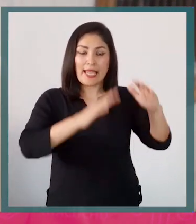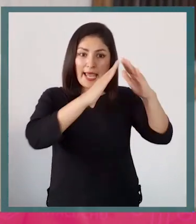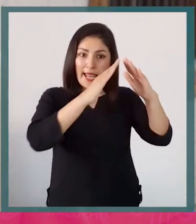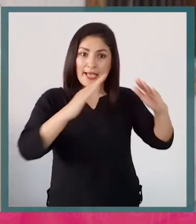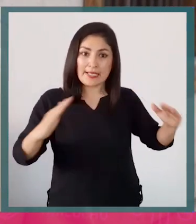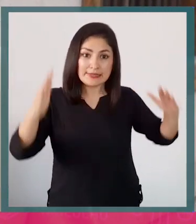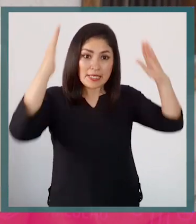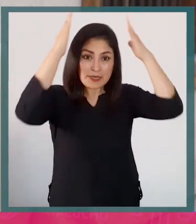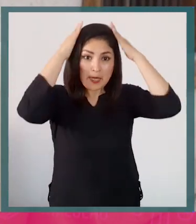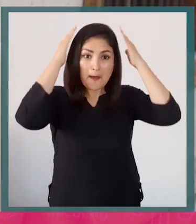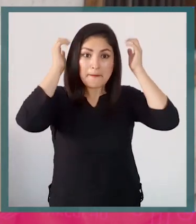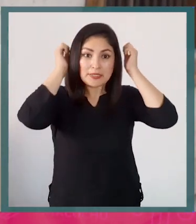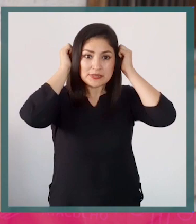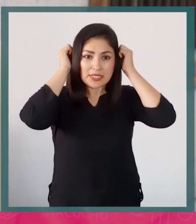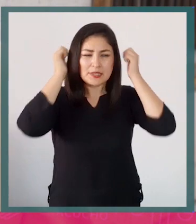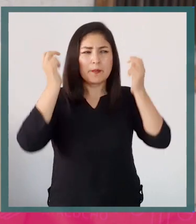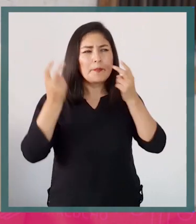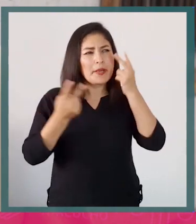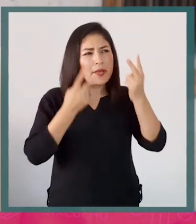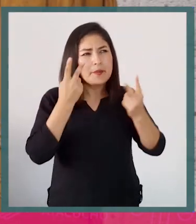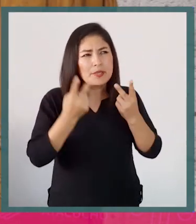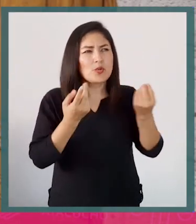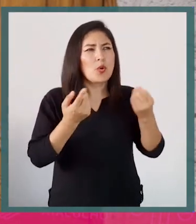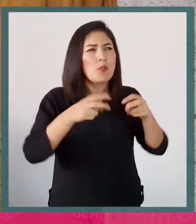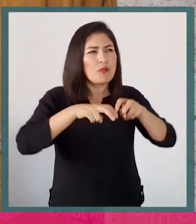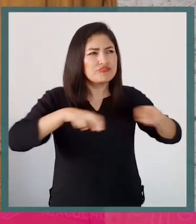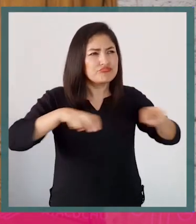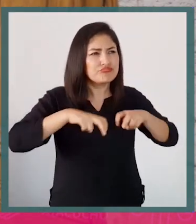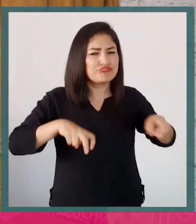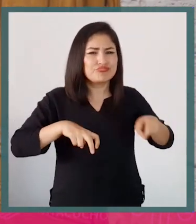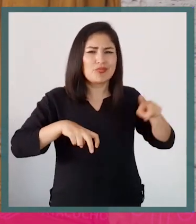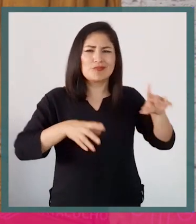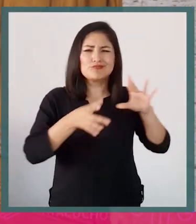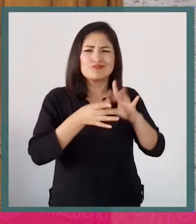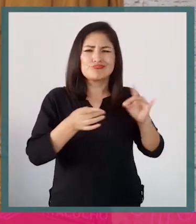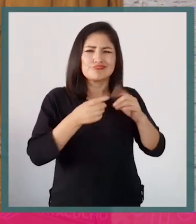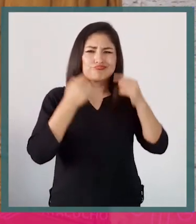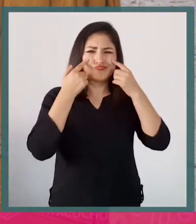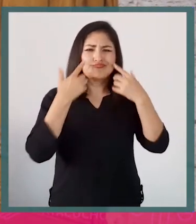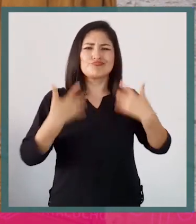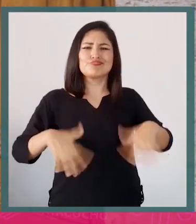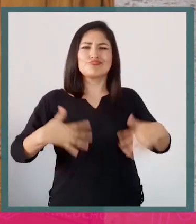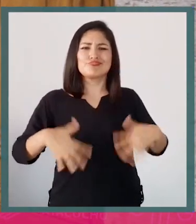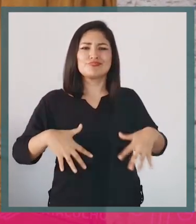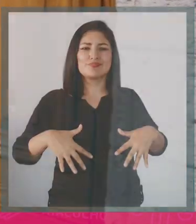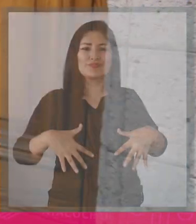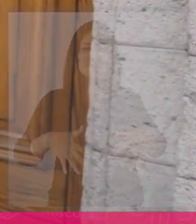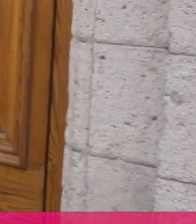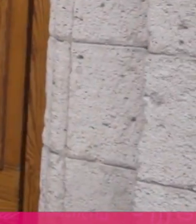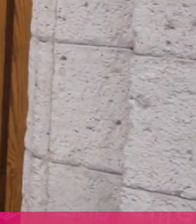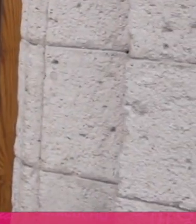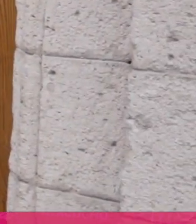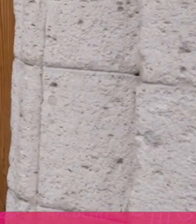Tacna, justamente en la Casa Basadre, para traer los detalles de esta ceremonia tan importante para la historia del Perú.